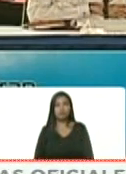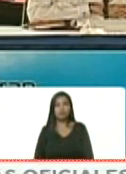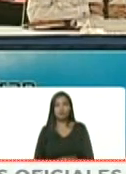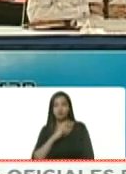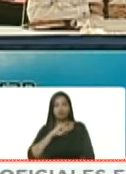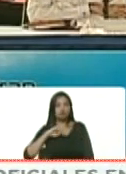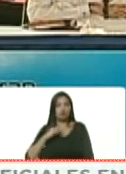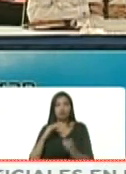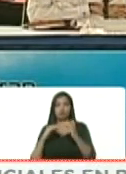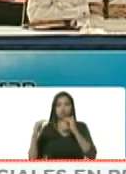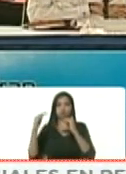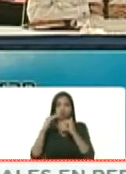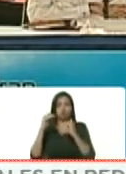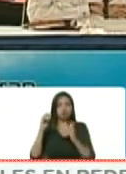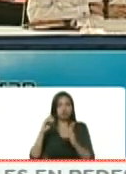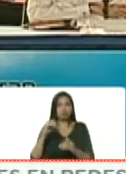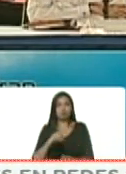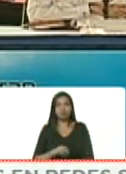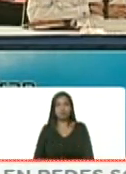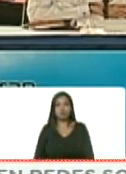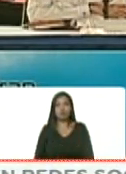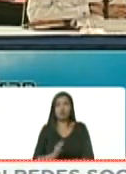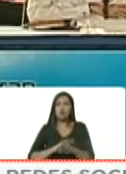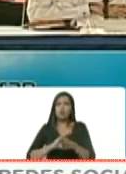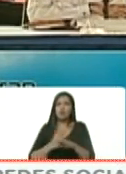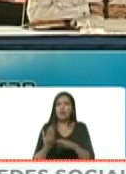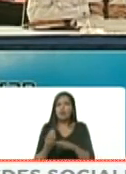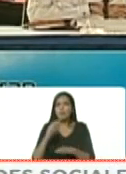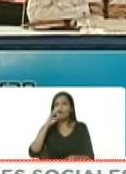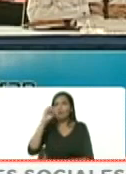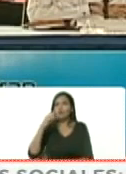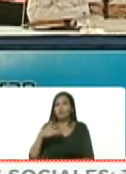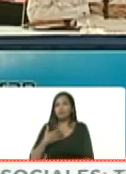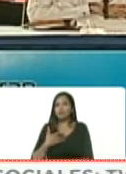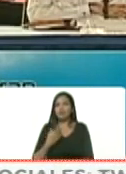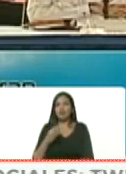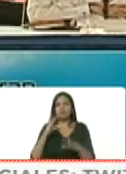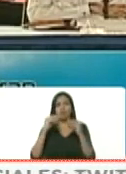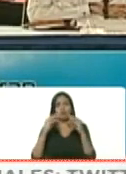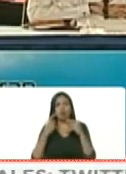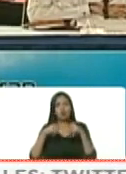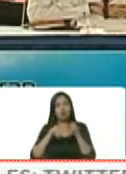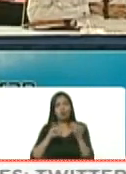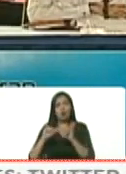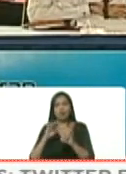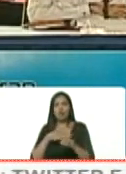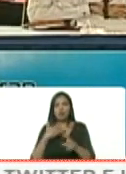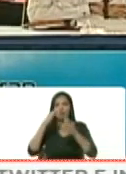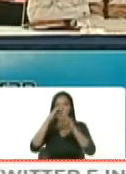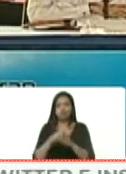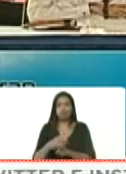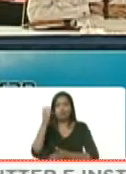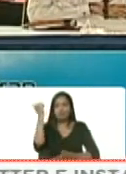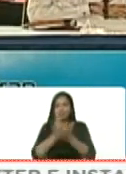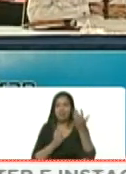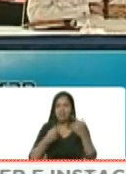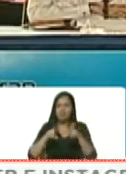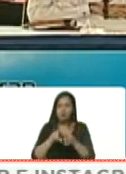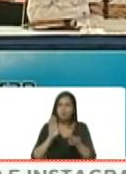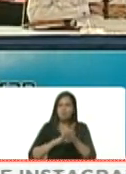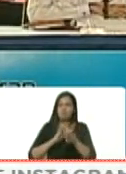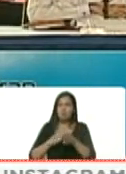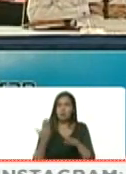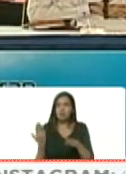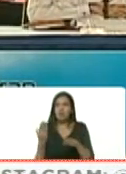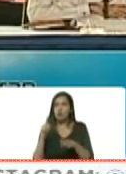superamos esa prueba. Y me pregunta, ¿por qué Maduro se sienta a hablar con los que lo tratan de derrocar y matar?